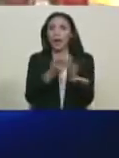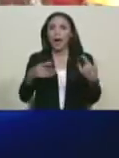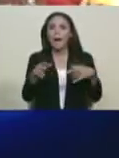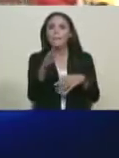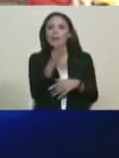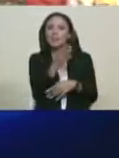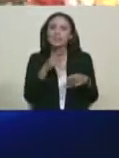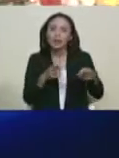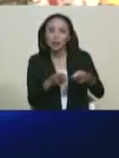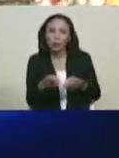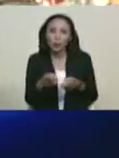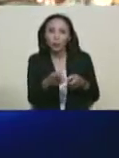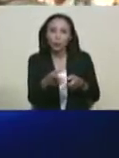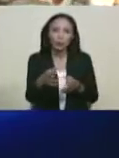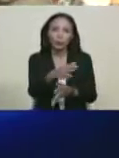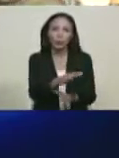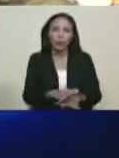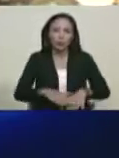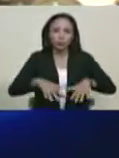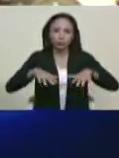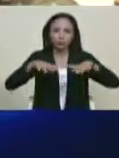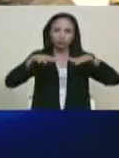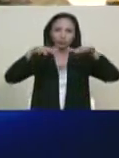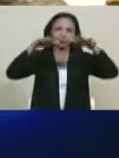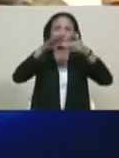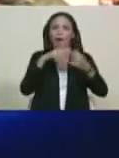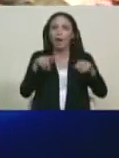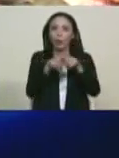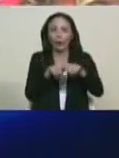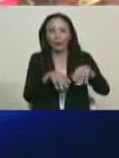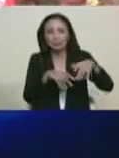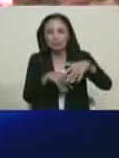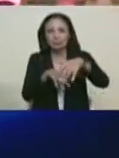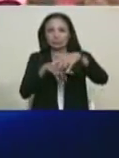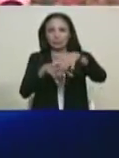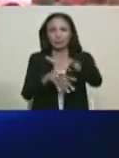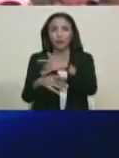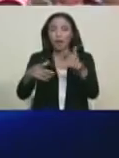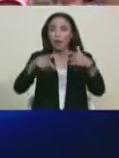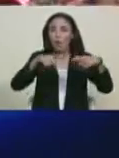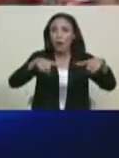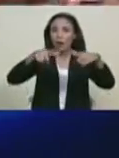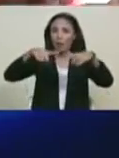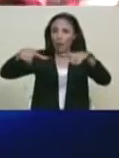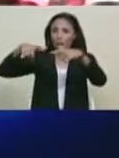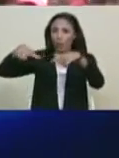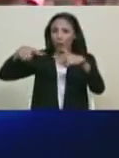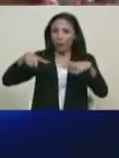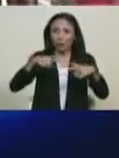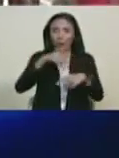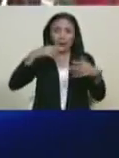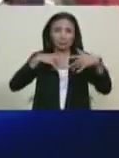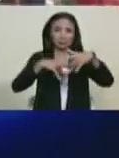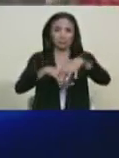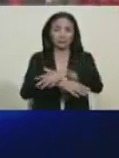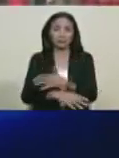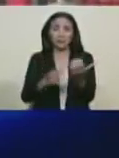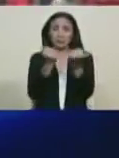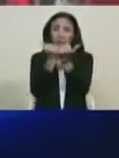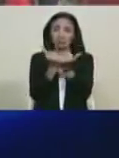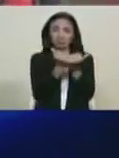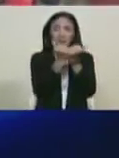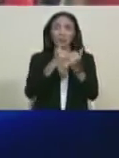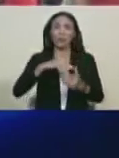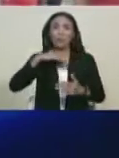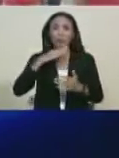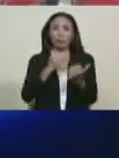así debe ser la ruta de movilización popular ante cualquier circunstancia